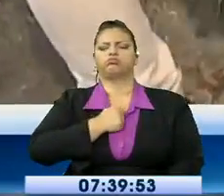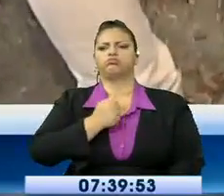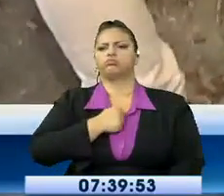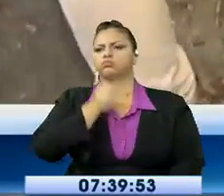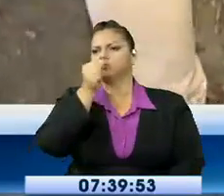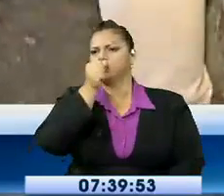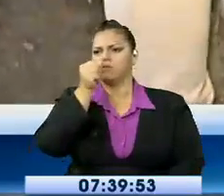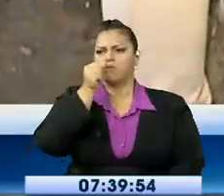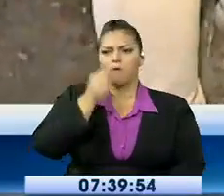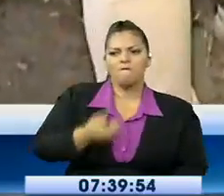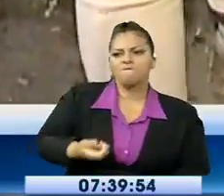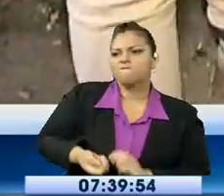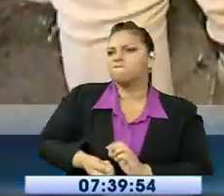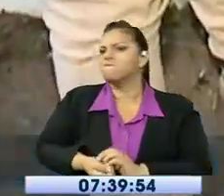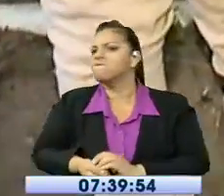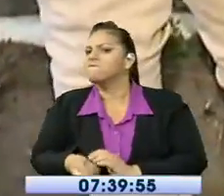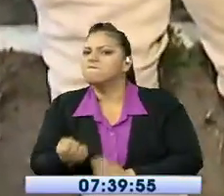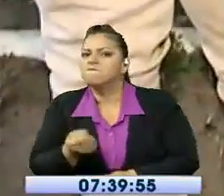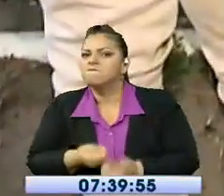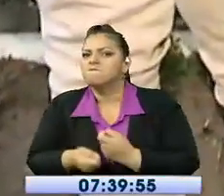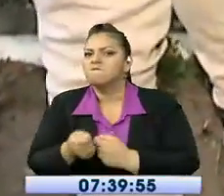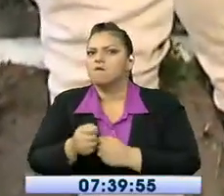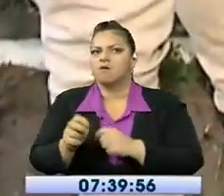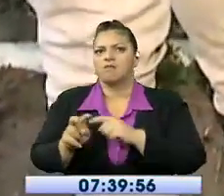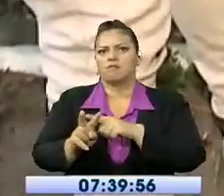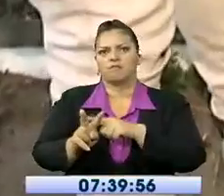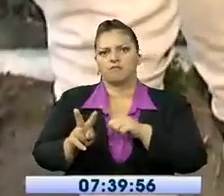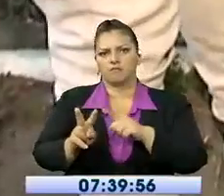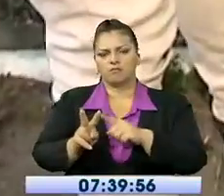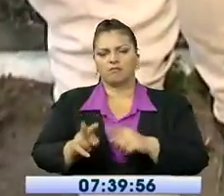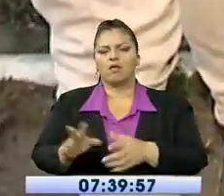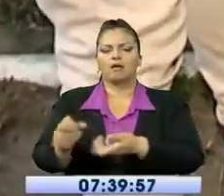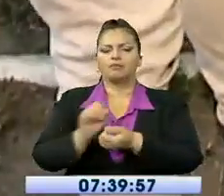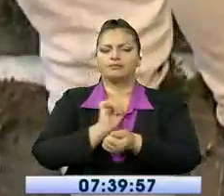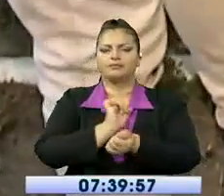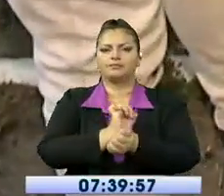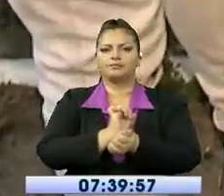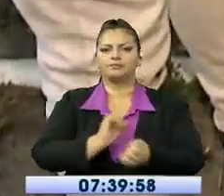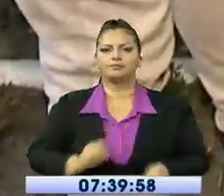el prohibido negocio era de los dos. En Quito informó Iván Casamen.